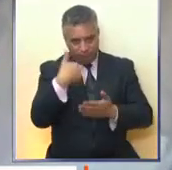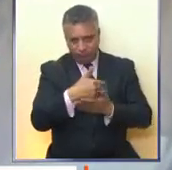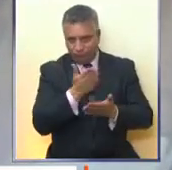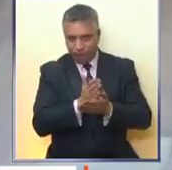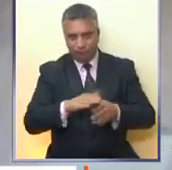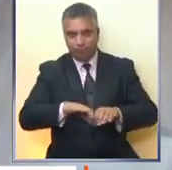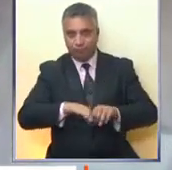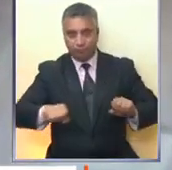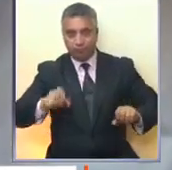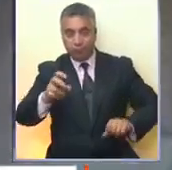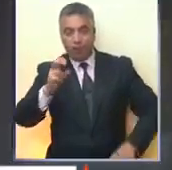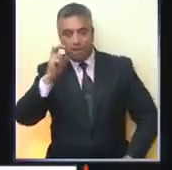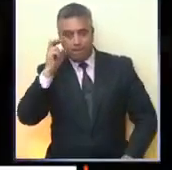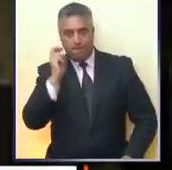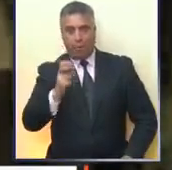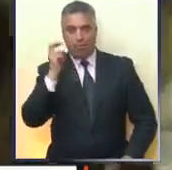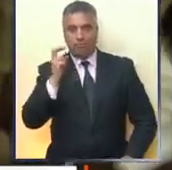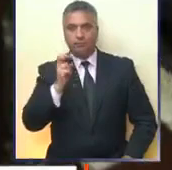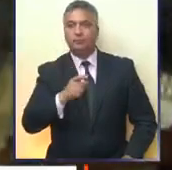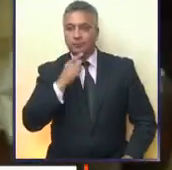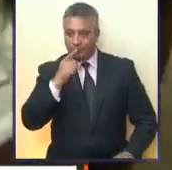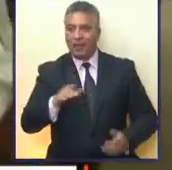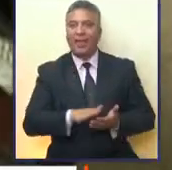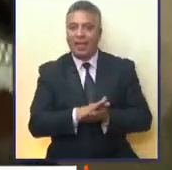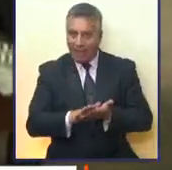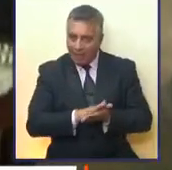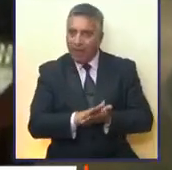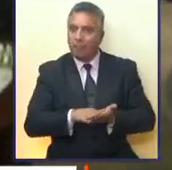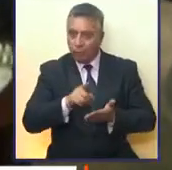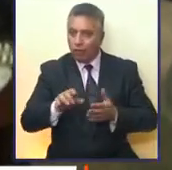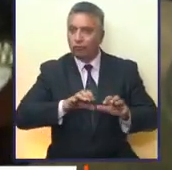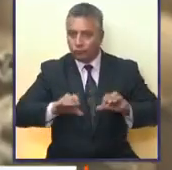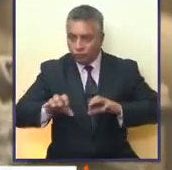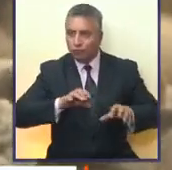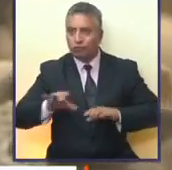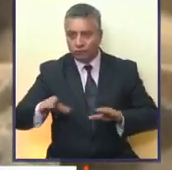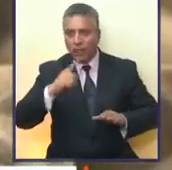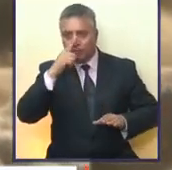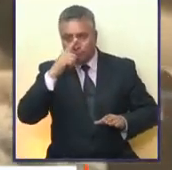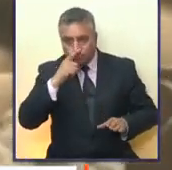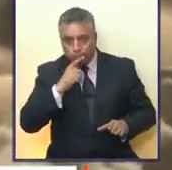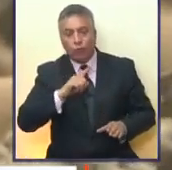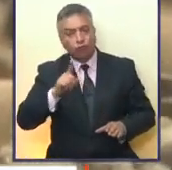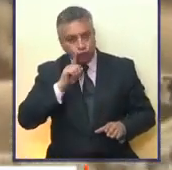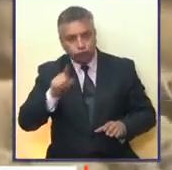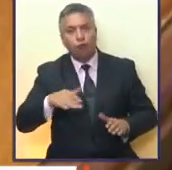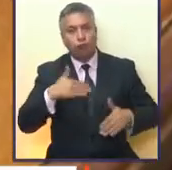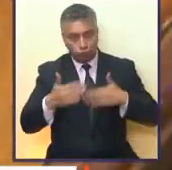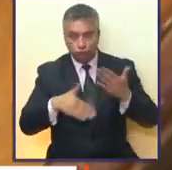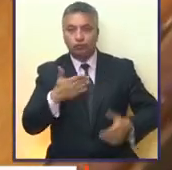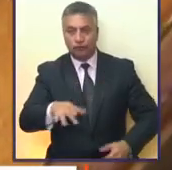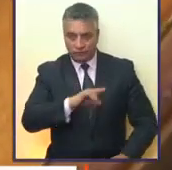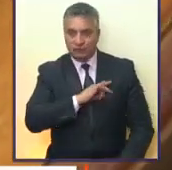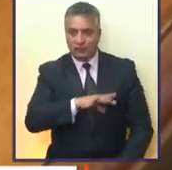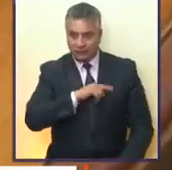este monumento. El ejemplo patente que el mercado de objetos históricos existe y funciona en nuestro país.